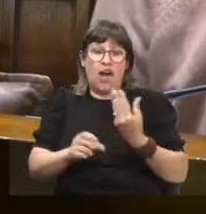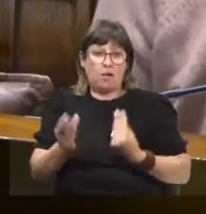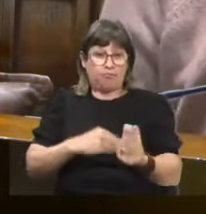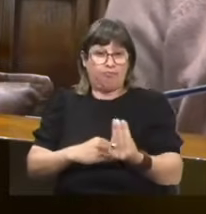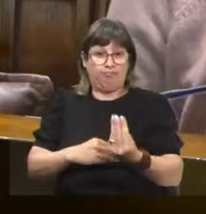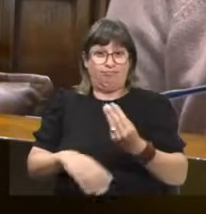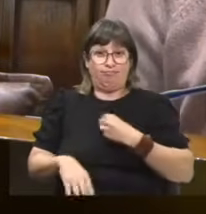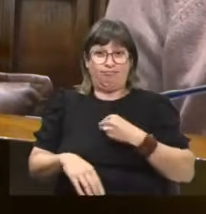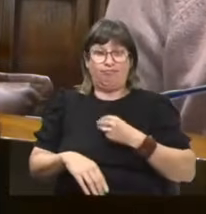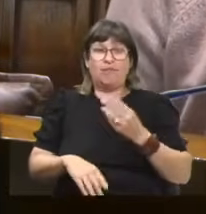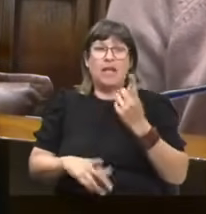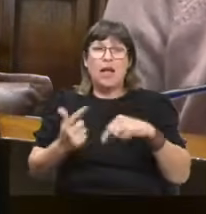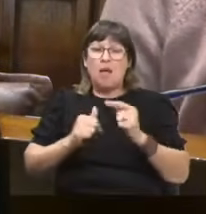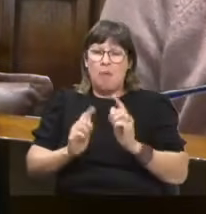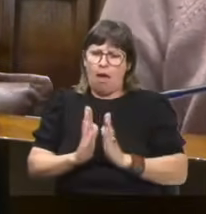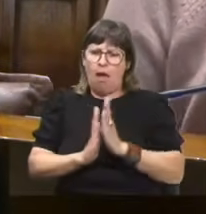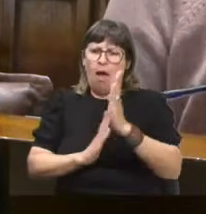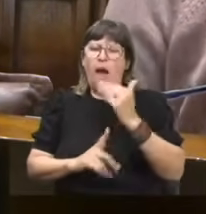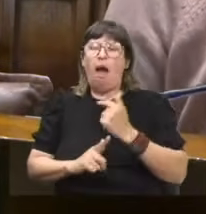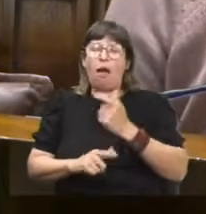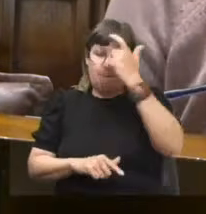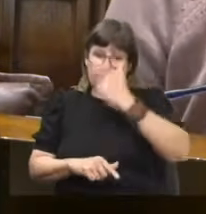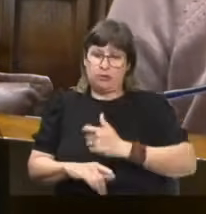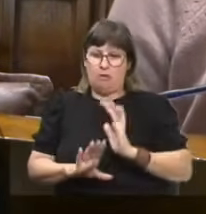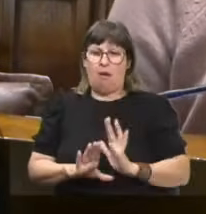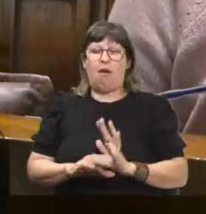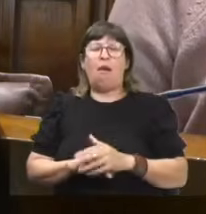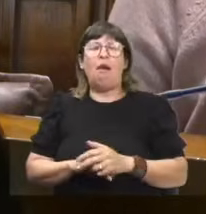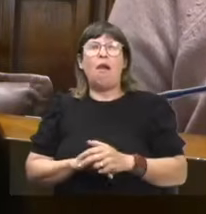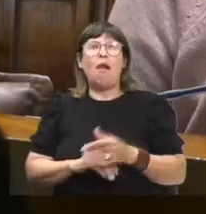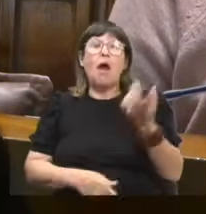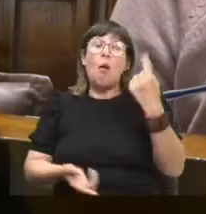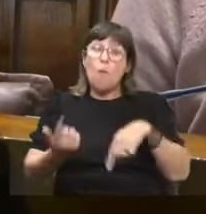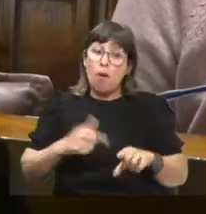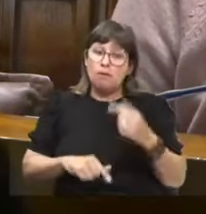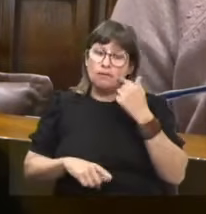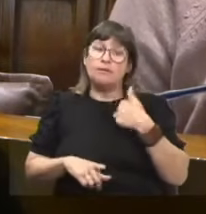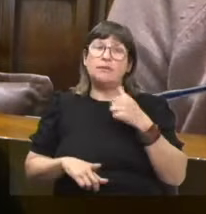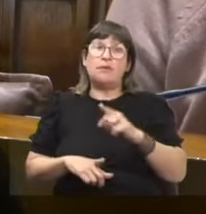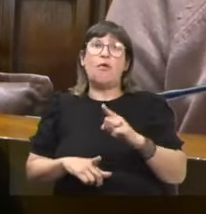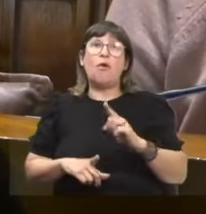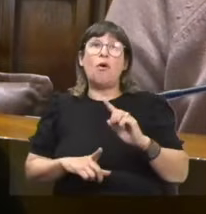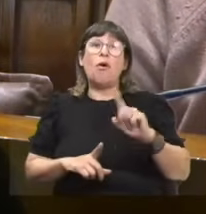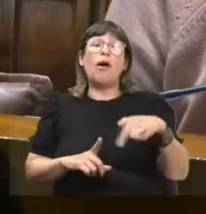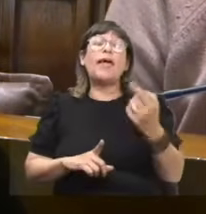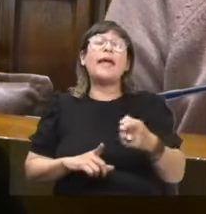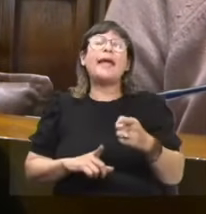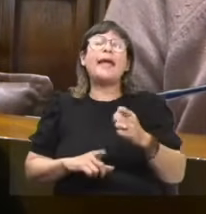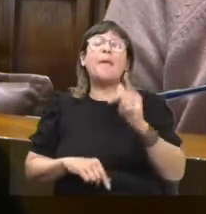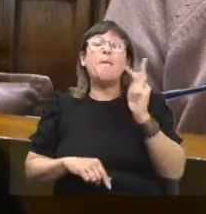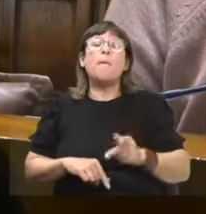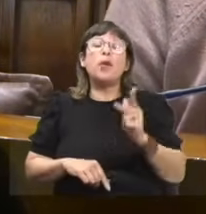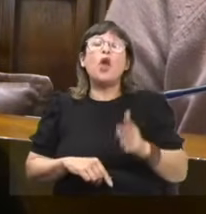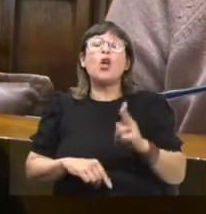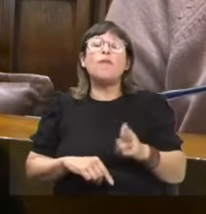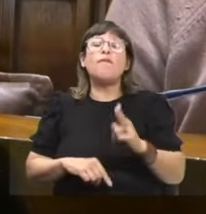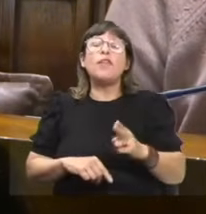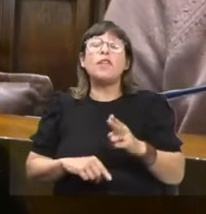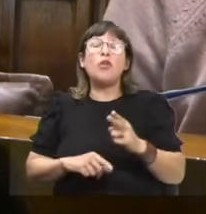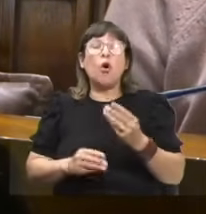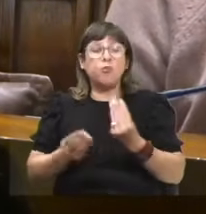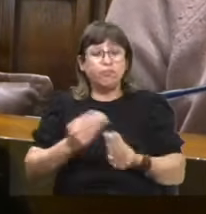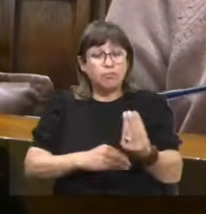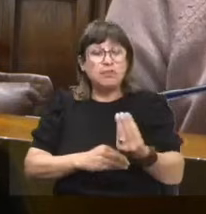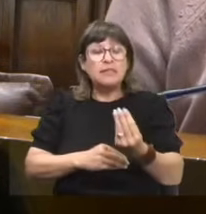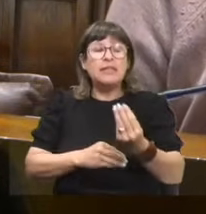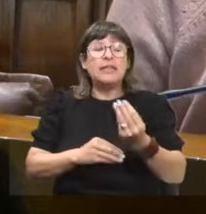obtener ventajas de orden personal. Por eso es que se les impide recibir empleos dentro